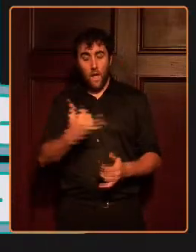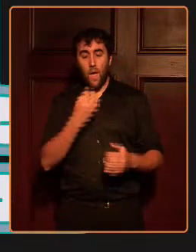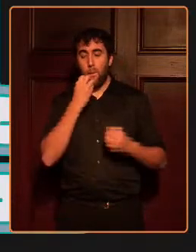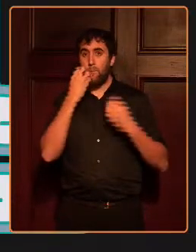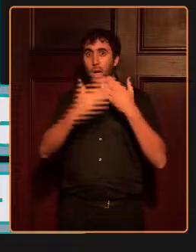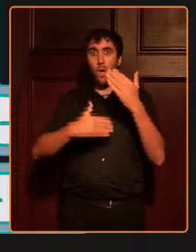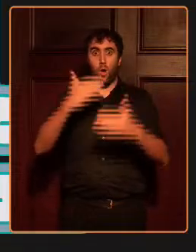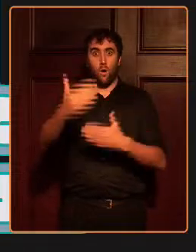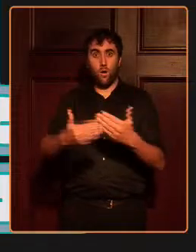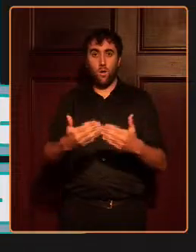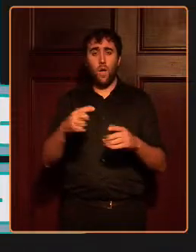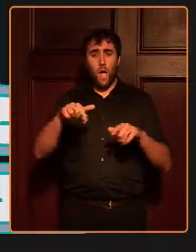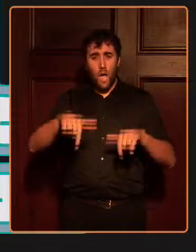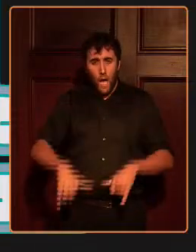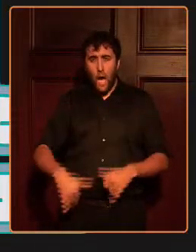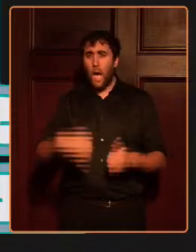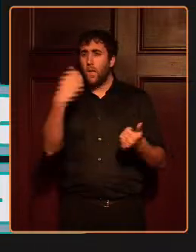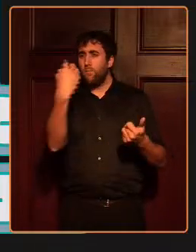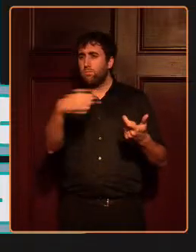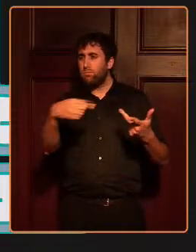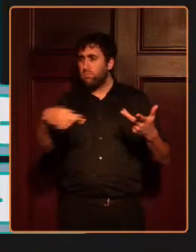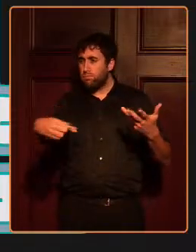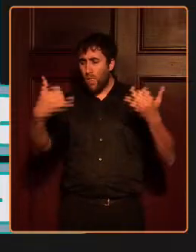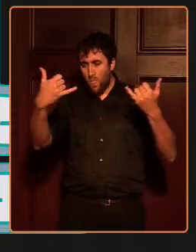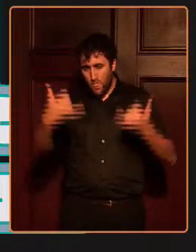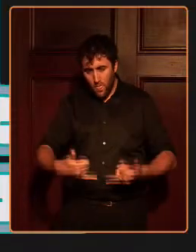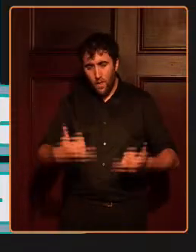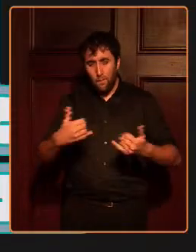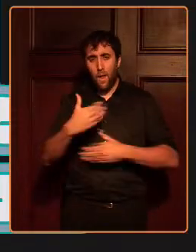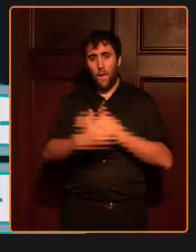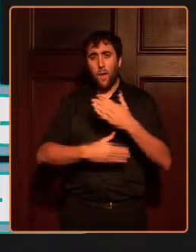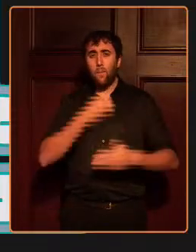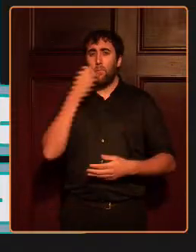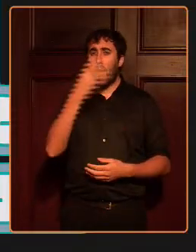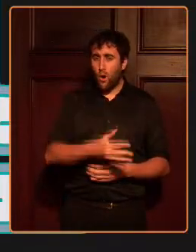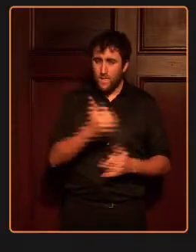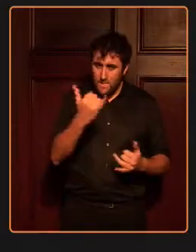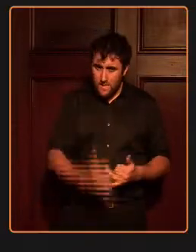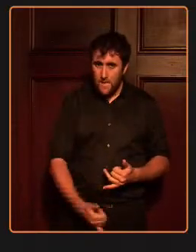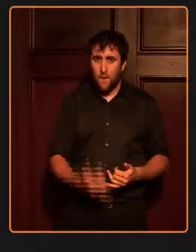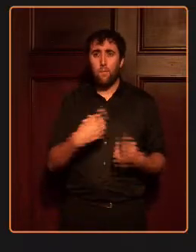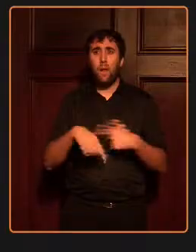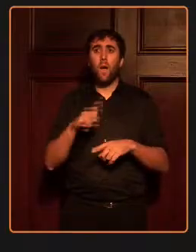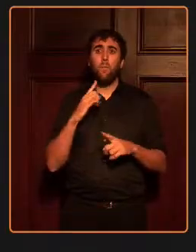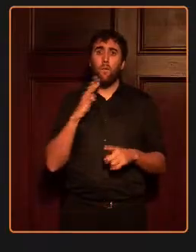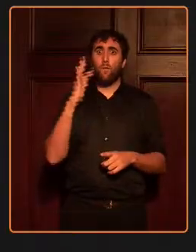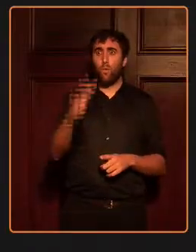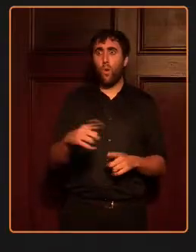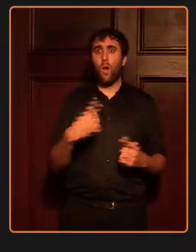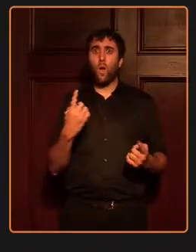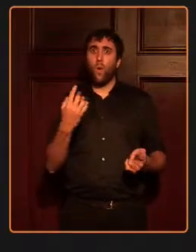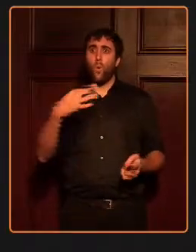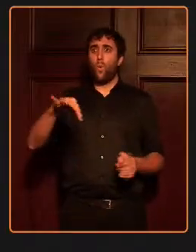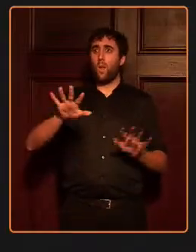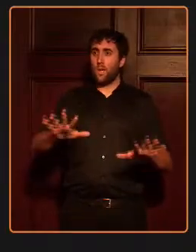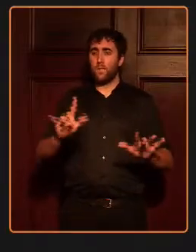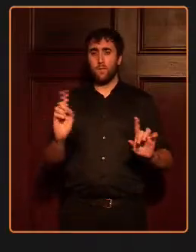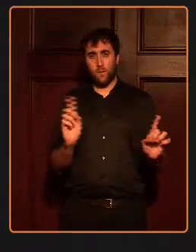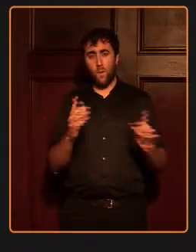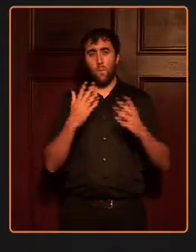Tenemos las herramientas para potenciar ese crecimiento, asegurando que el futuro no sea un privilegio. Muchas gracias.